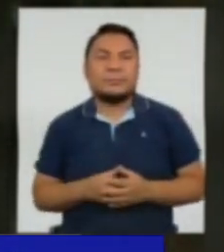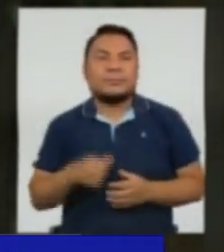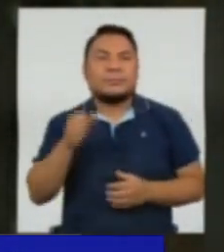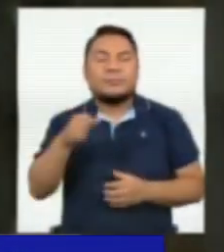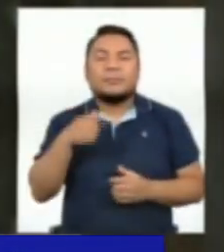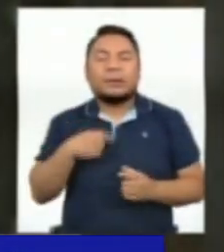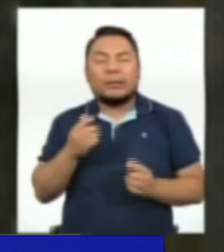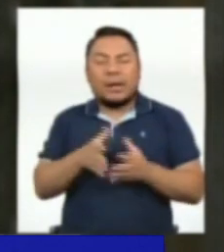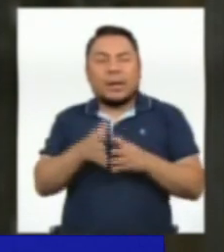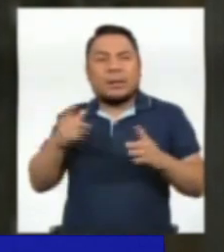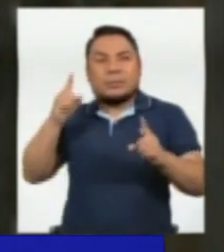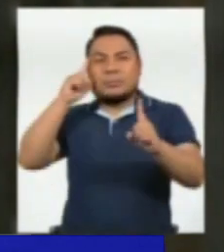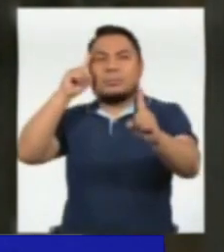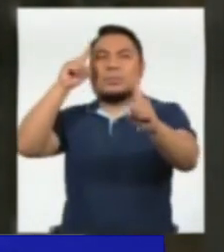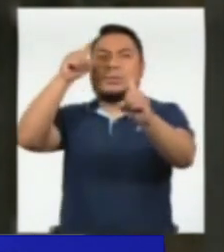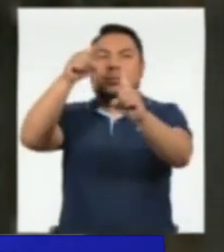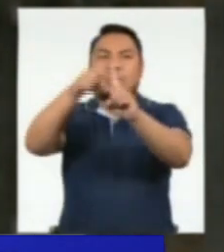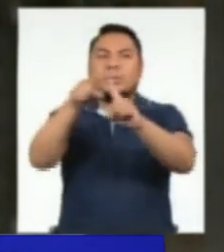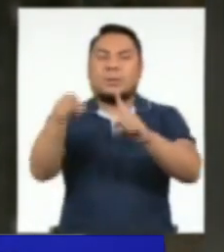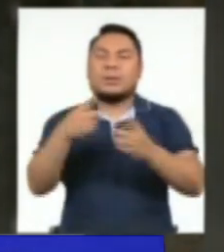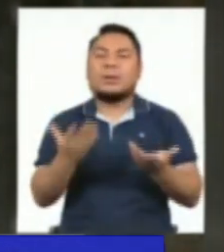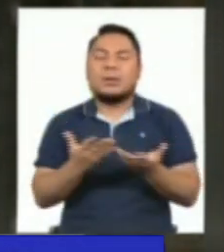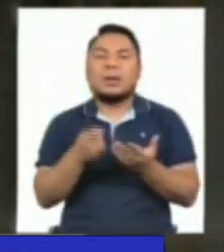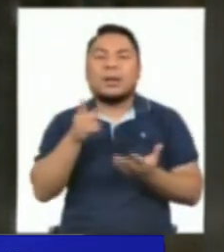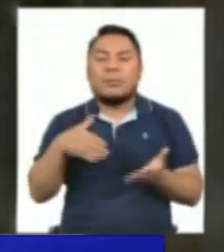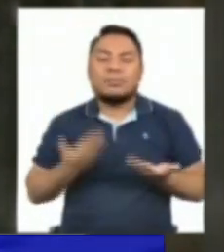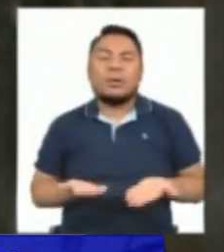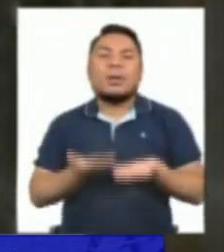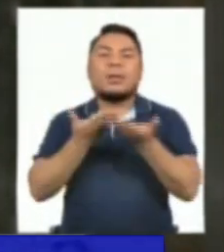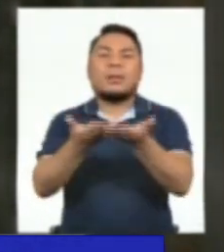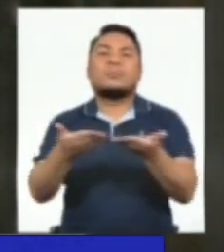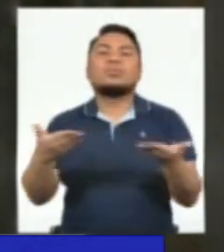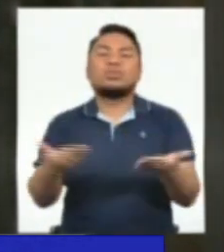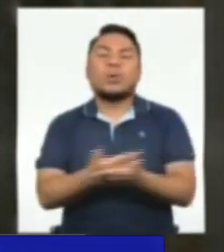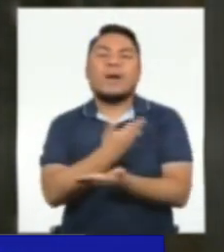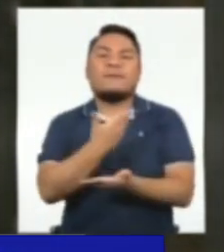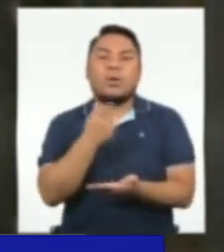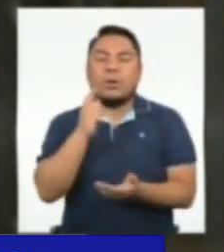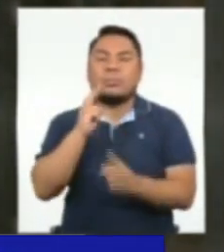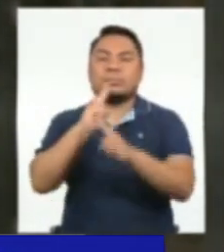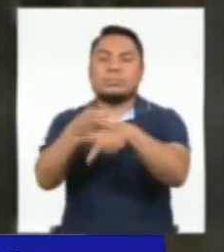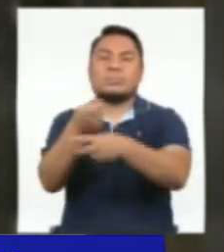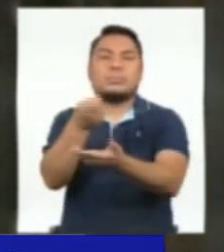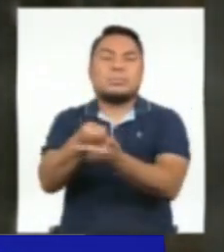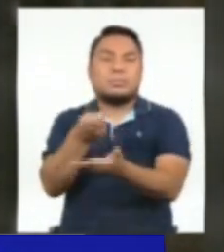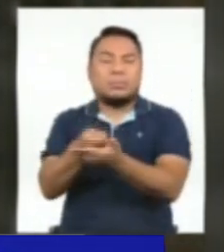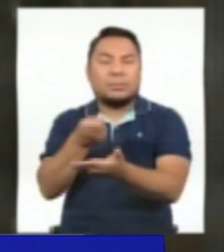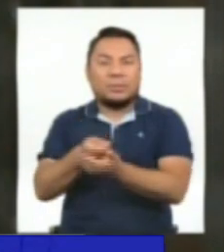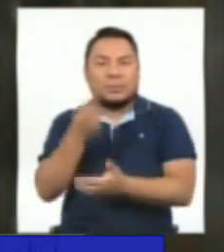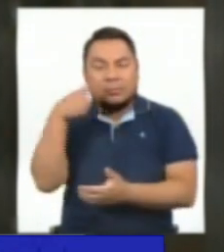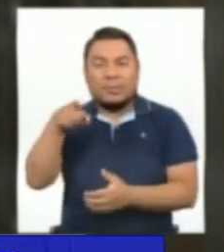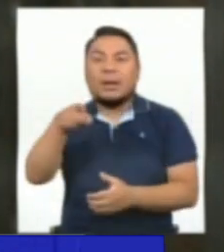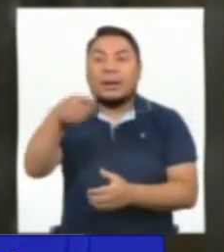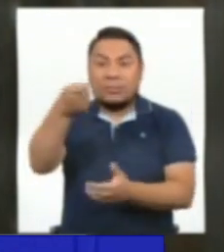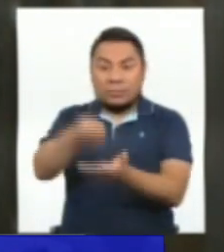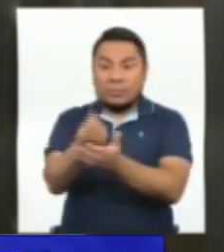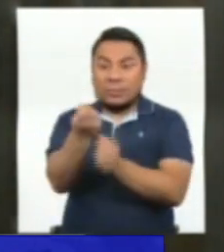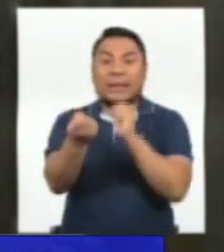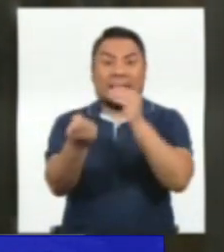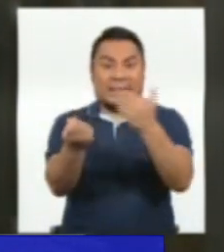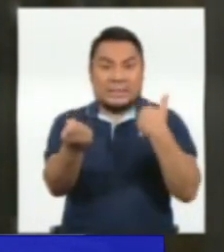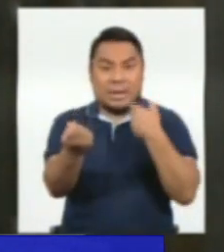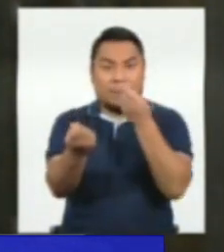gran objetivo de este decreto legislativo es otorgar nuevos créditos que constituyan fondos de capital de trabajo para que en corto